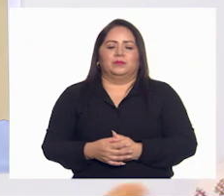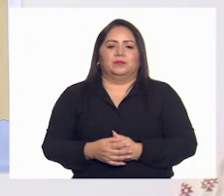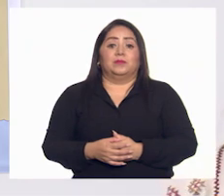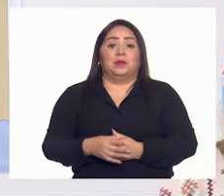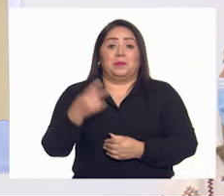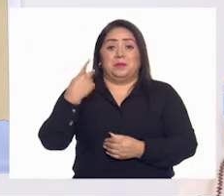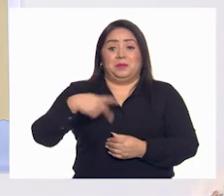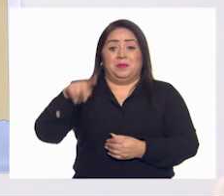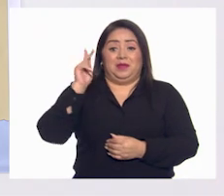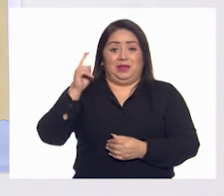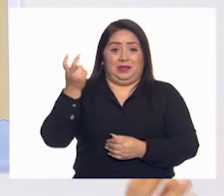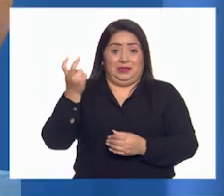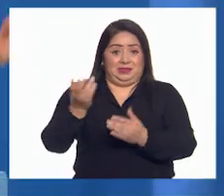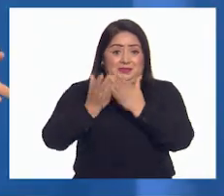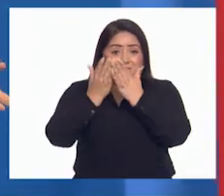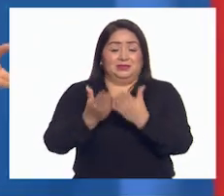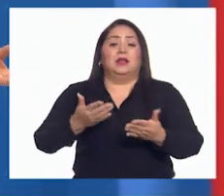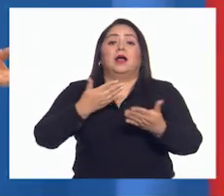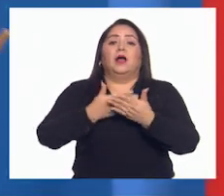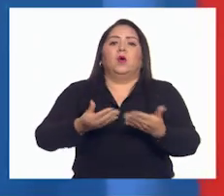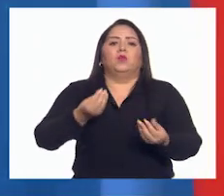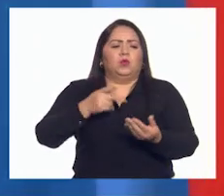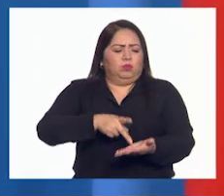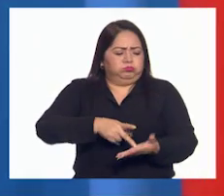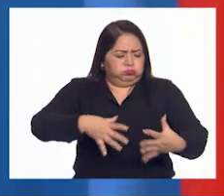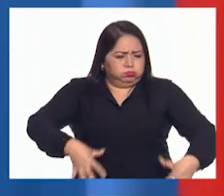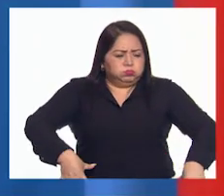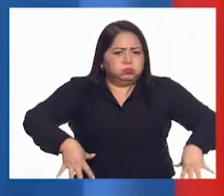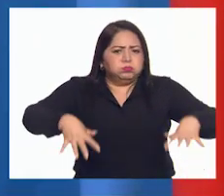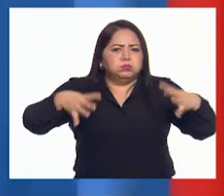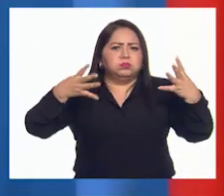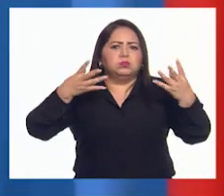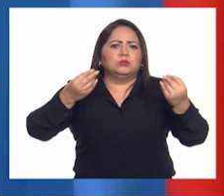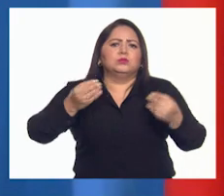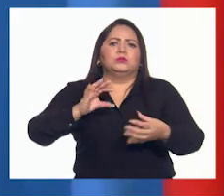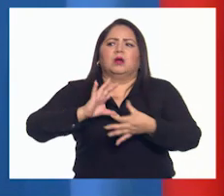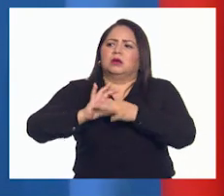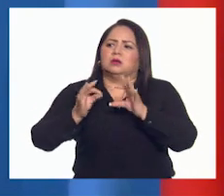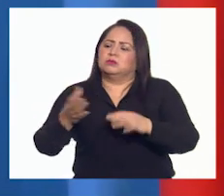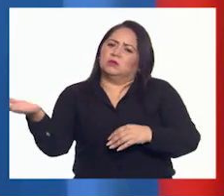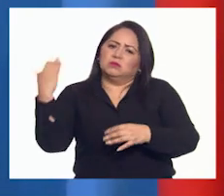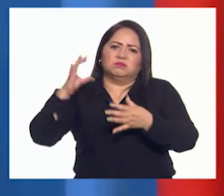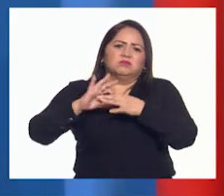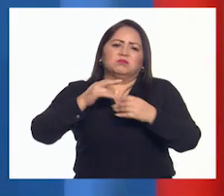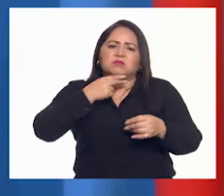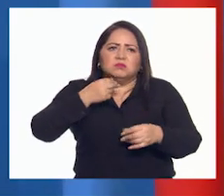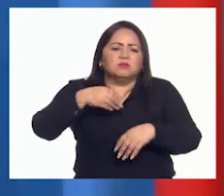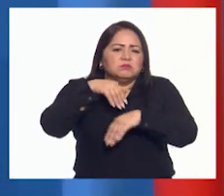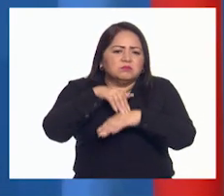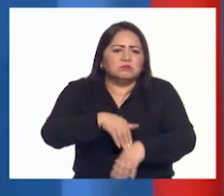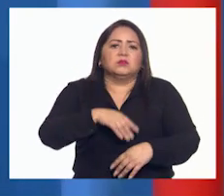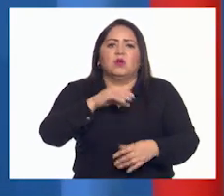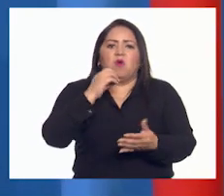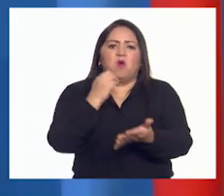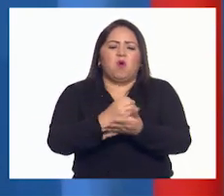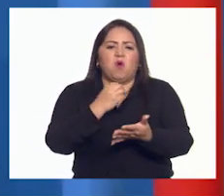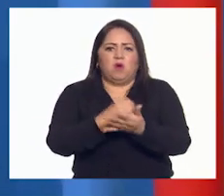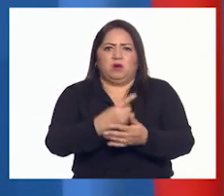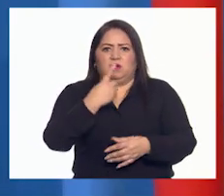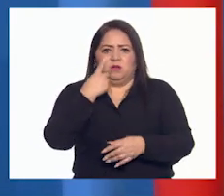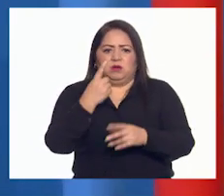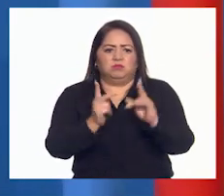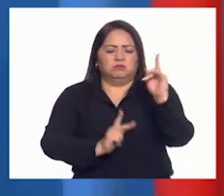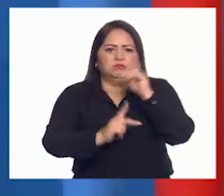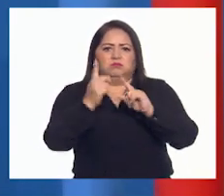Pero estas carabelas ahora iban cargadas de varios nativos esclavizados, pequeñas cantidades de oro y muestras de la flora